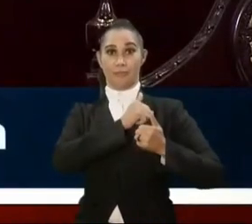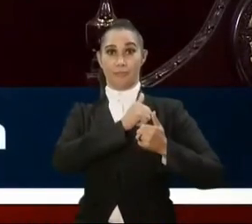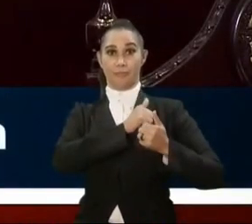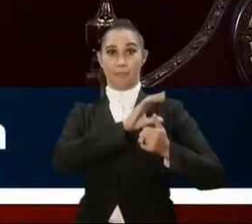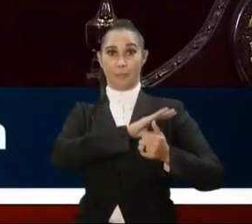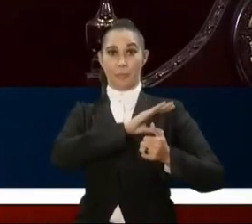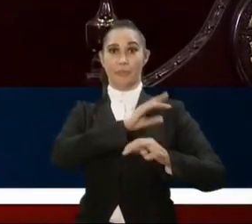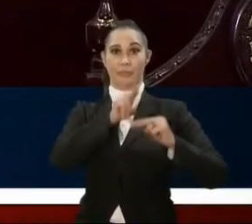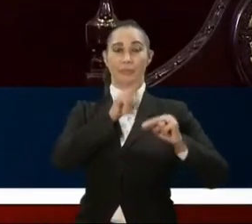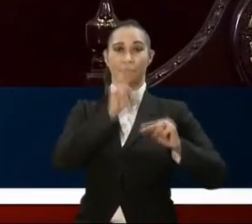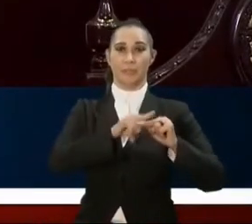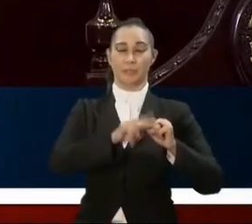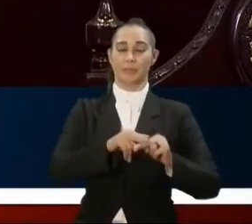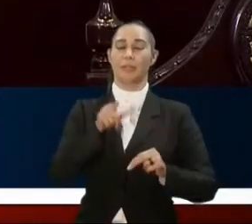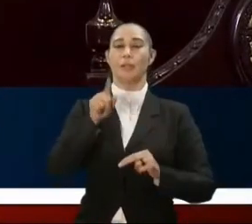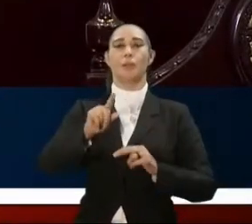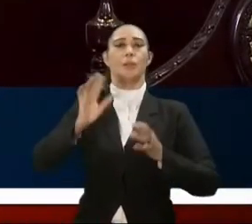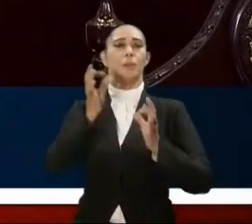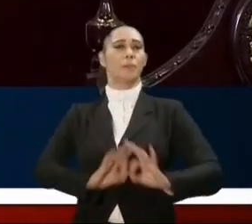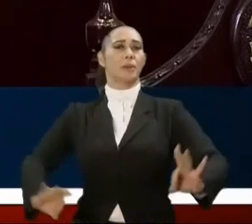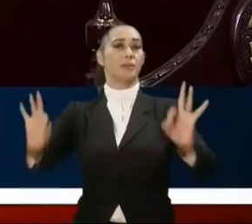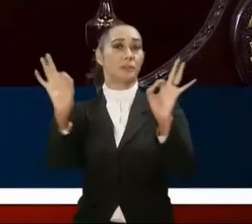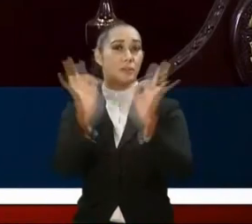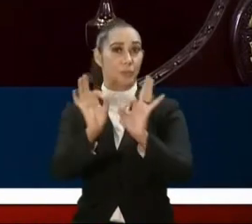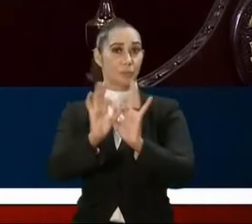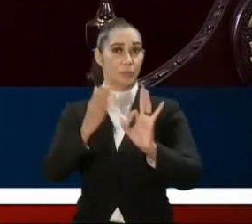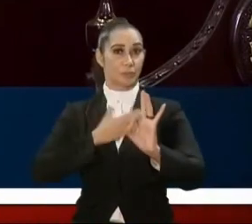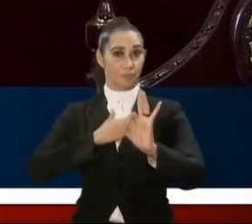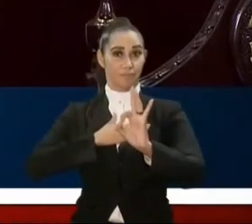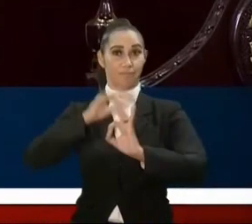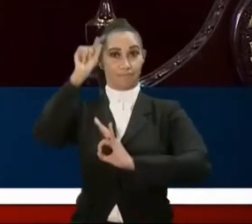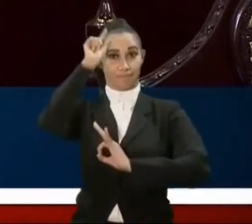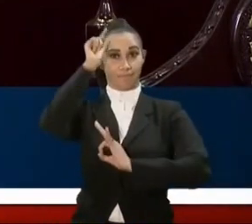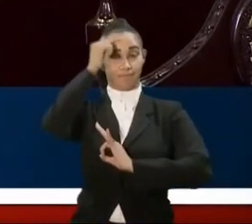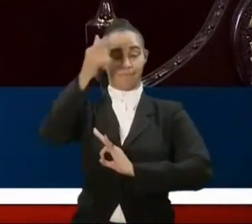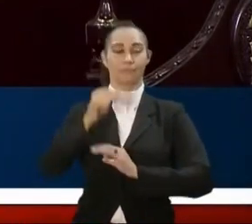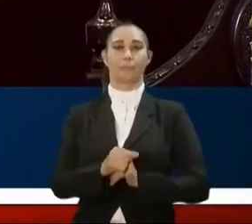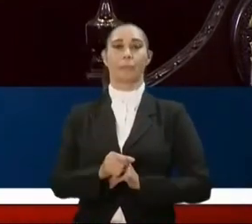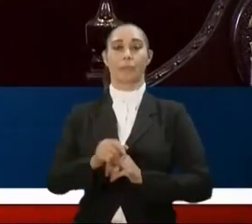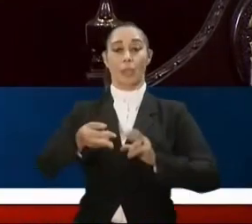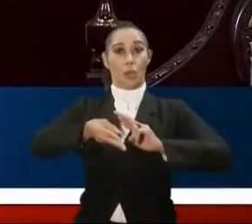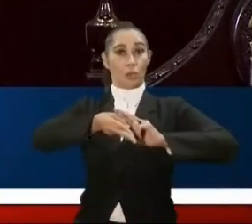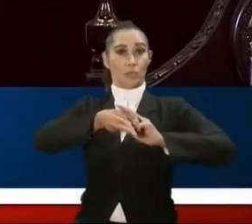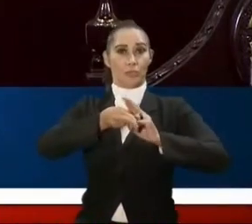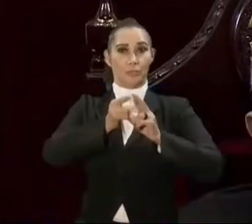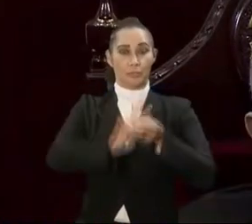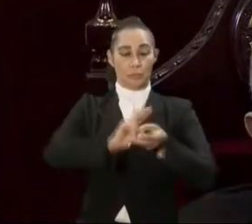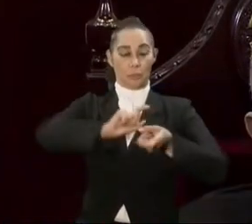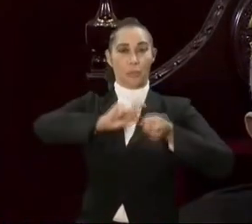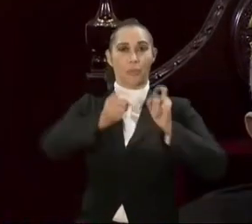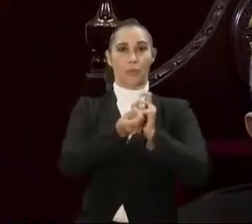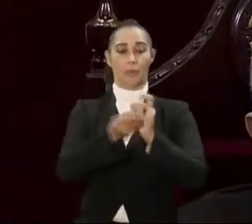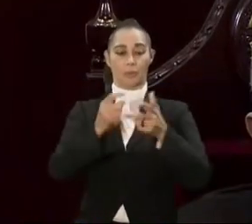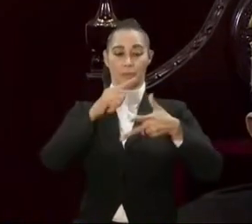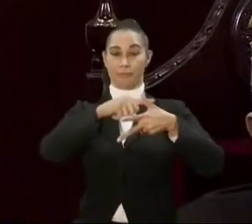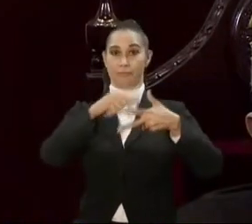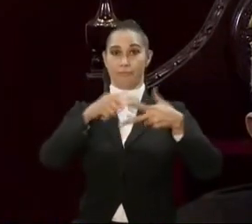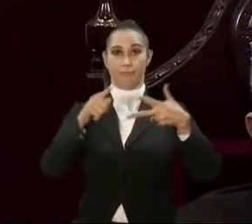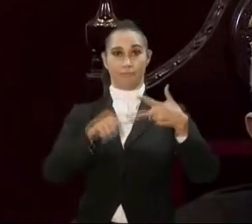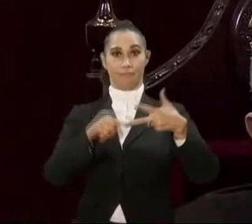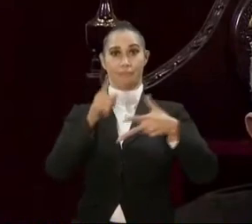Nacional. Una de las prioridades más importantes de mi gobierno. Una reforma que se basa en tres aspectos